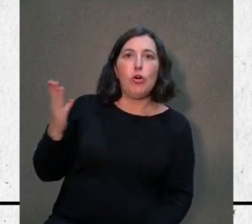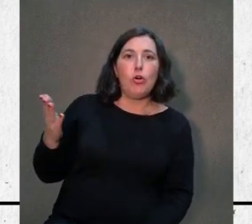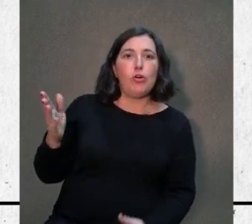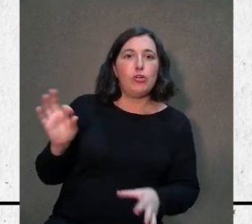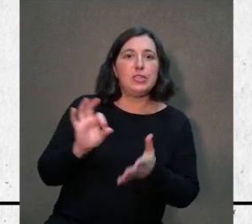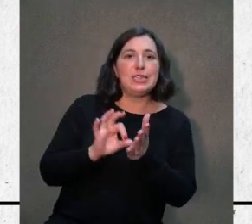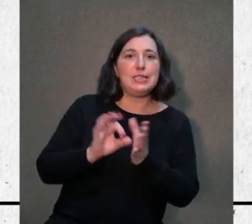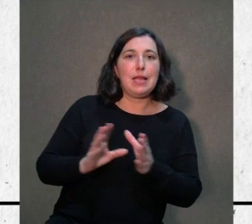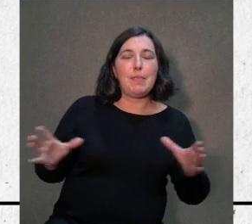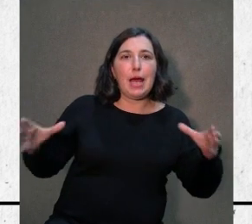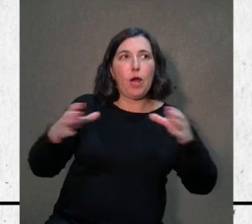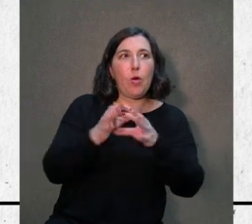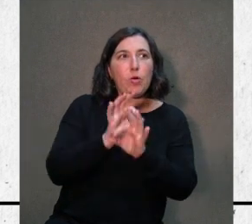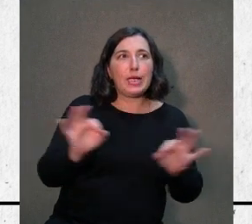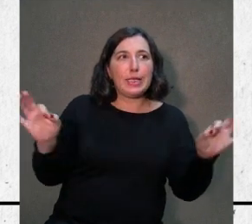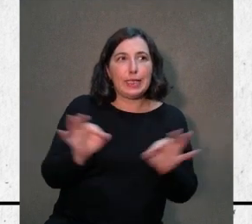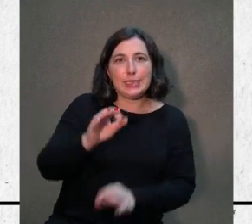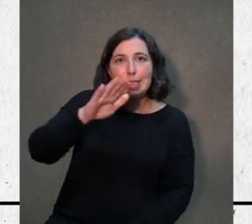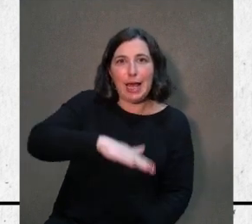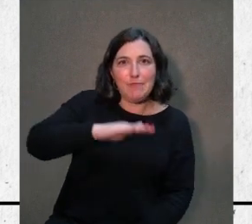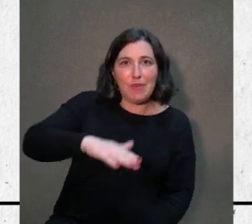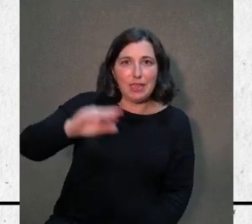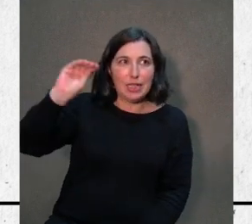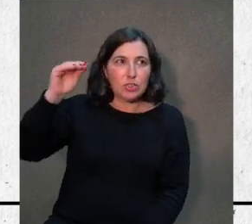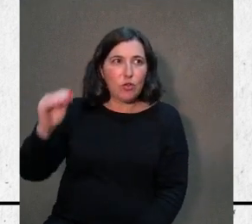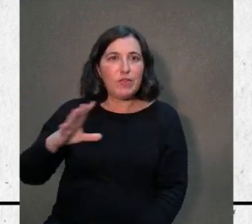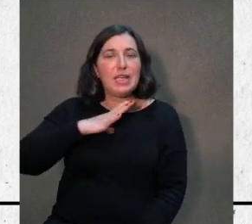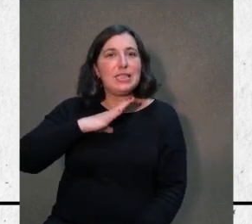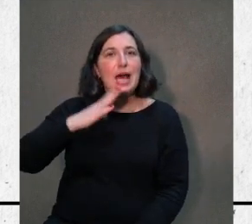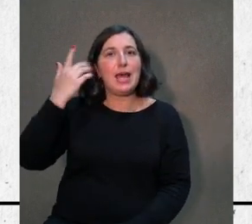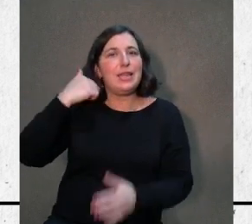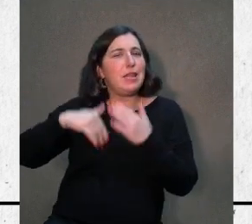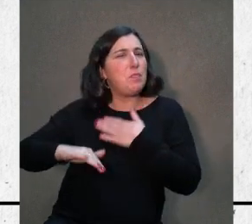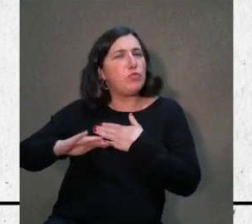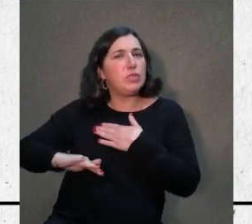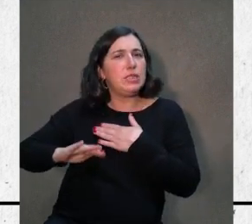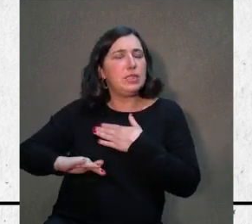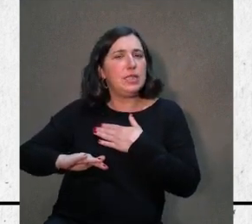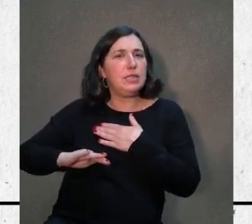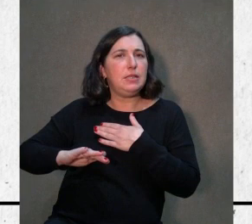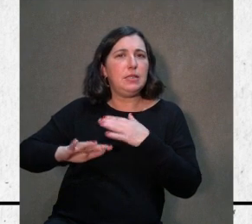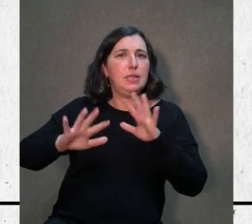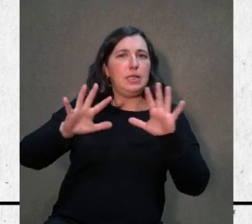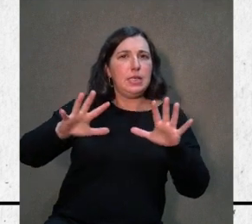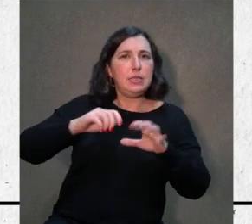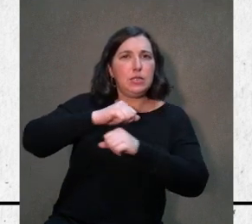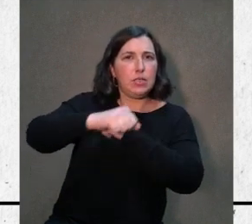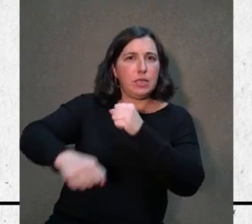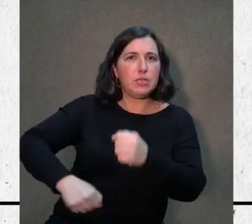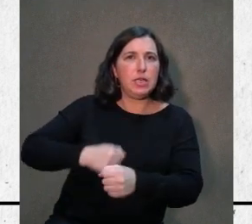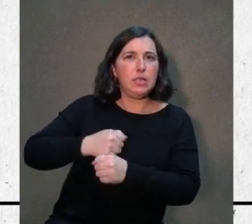vengo del sistema de orquestas infantiles y juveniles, tengo conciertos desde muy chiquita, o sea, mi primer concierto fue con 10